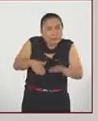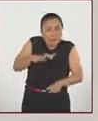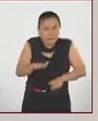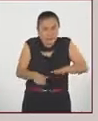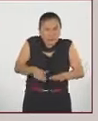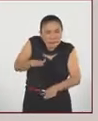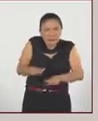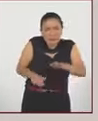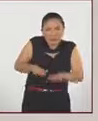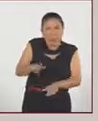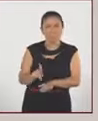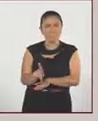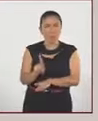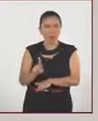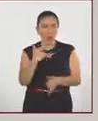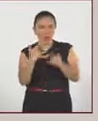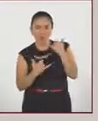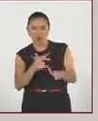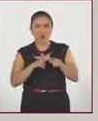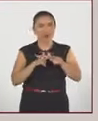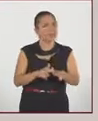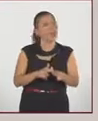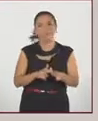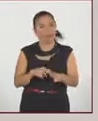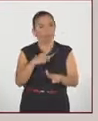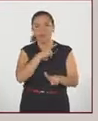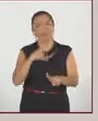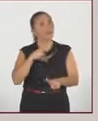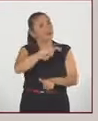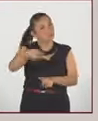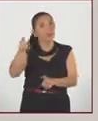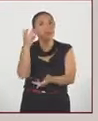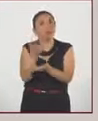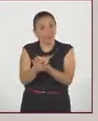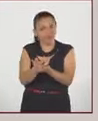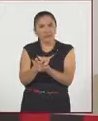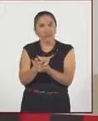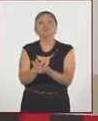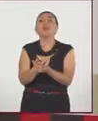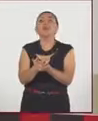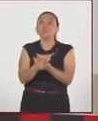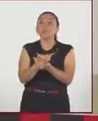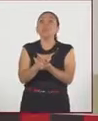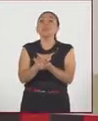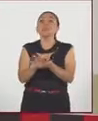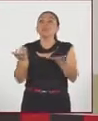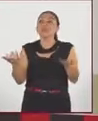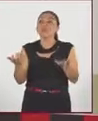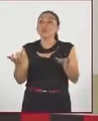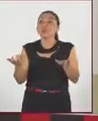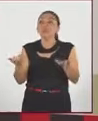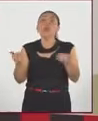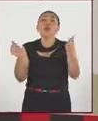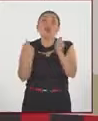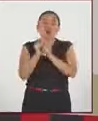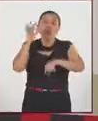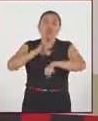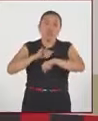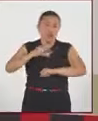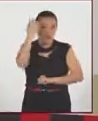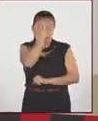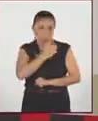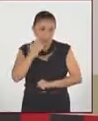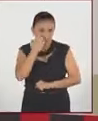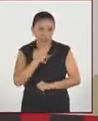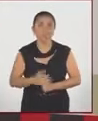jugando, ¿no? Entonces, no, en ese caso lo mejor es parar y bueno, ser revisado por un médico.